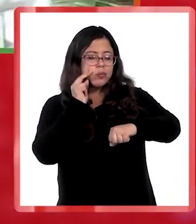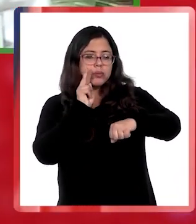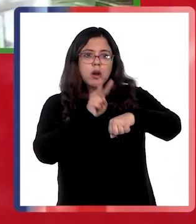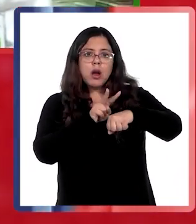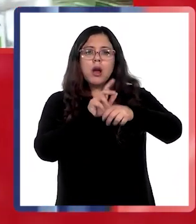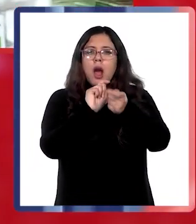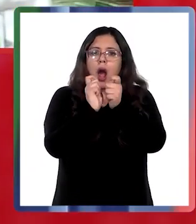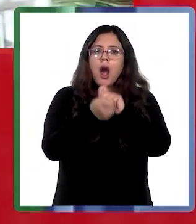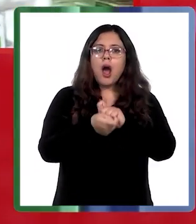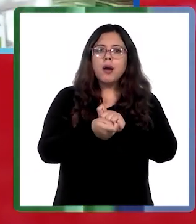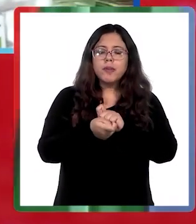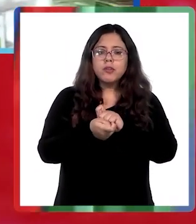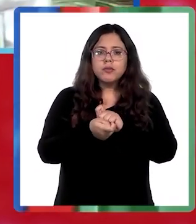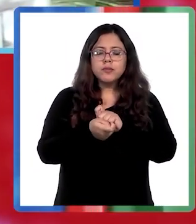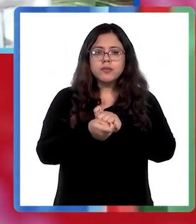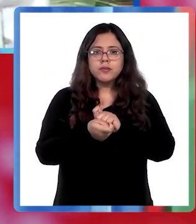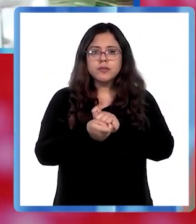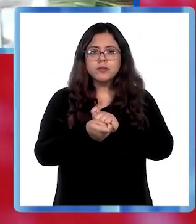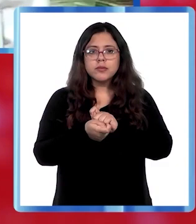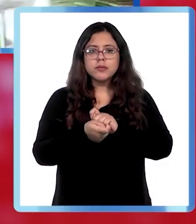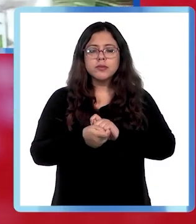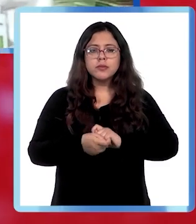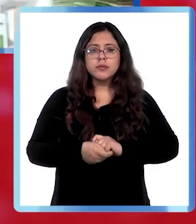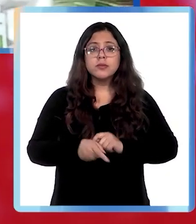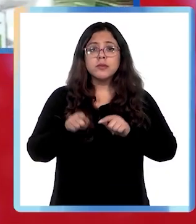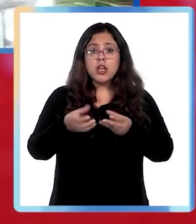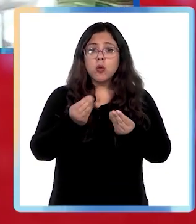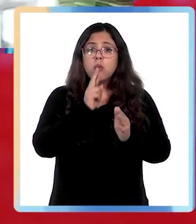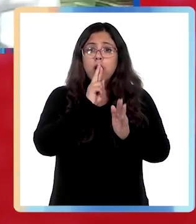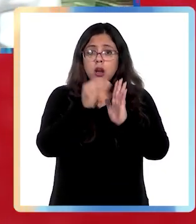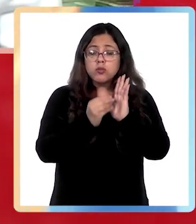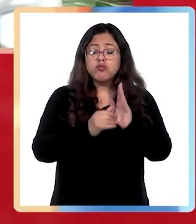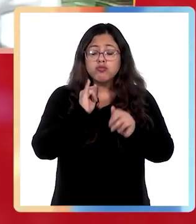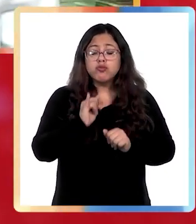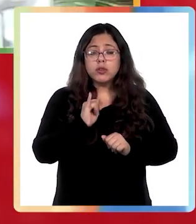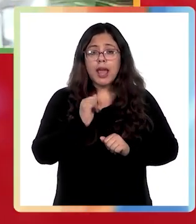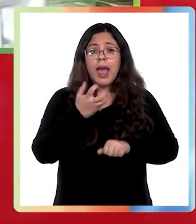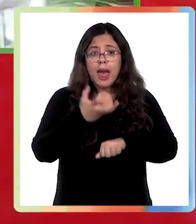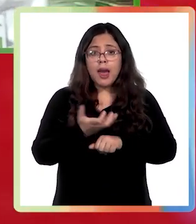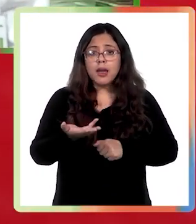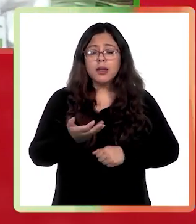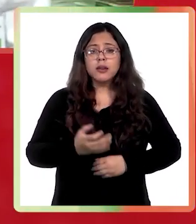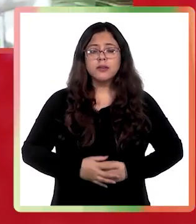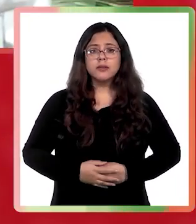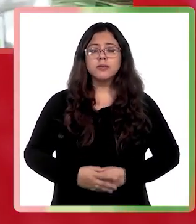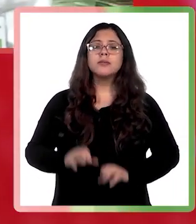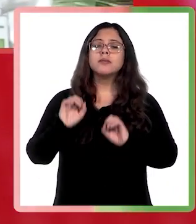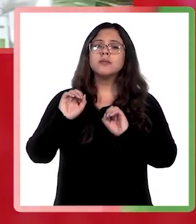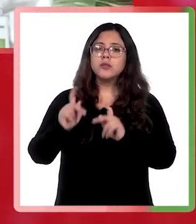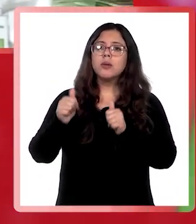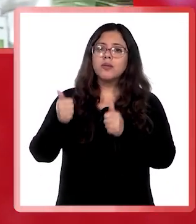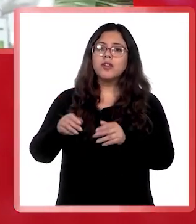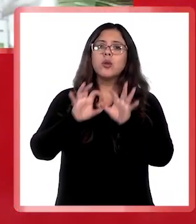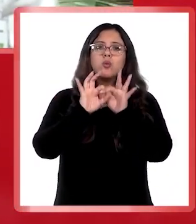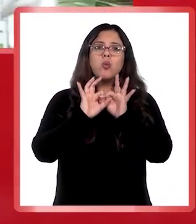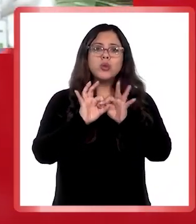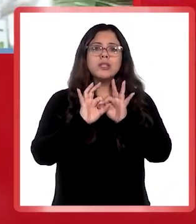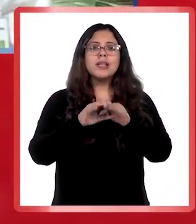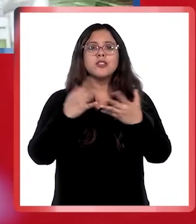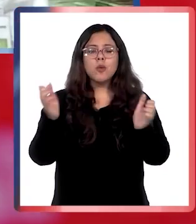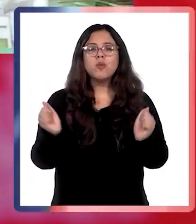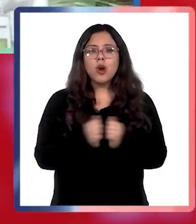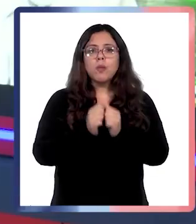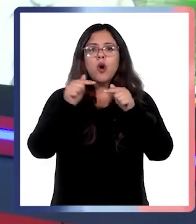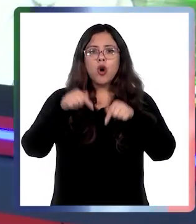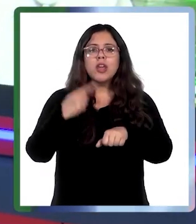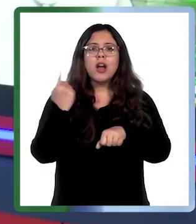cada día más, ¿sí? Con buenos resultados. ¿Sí? Perfecto, doctor. Muchas gracias entonces por acompañarnos hoy y conversar